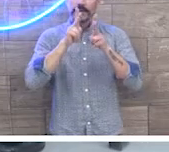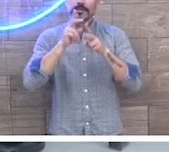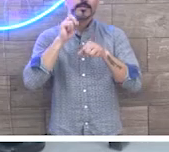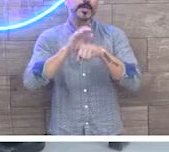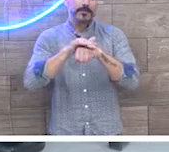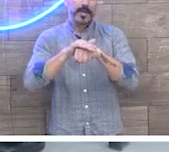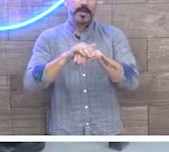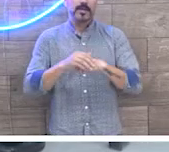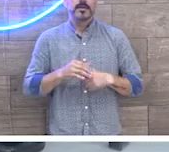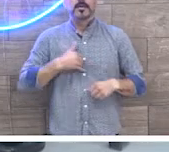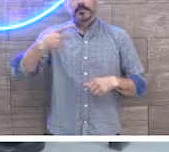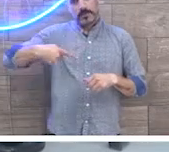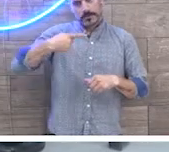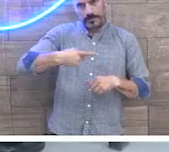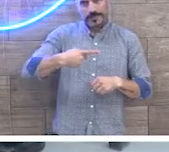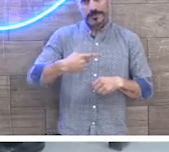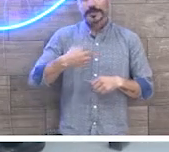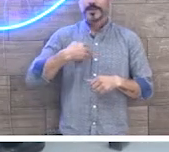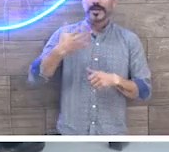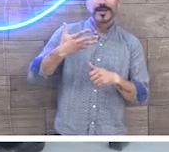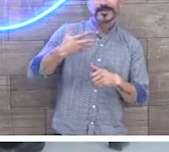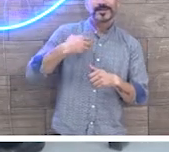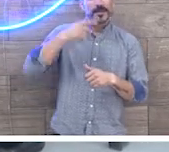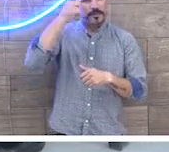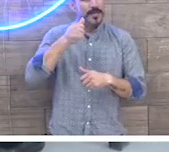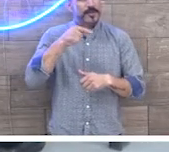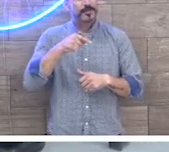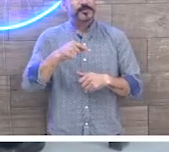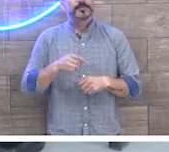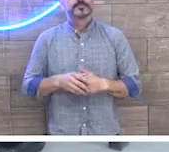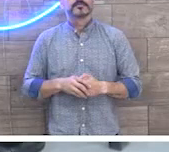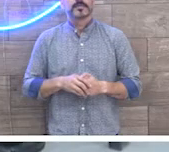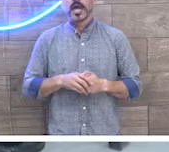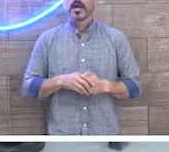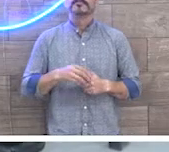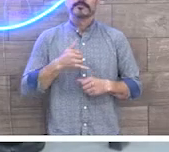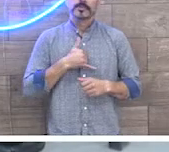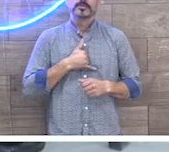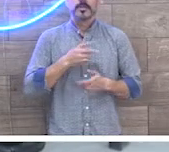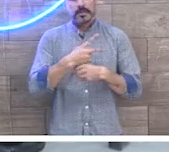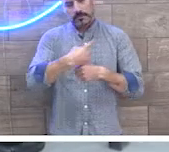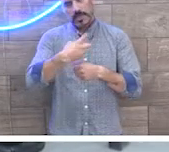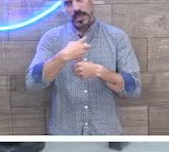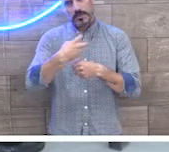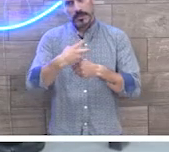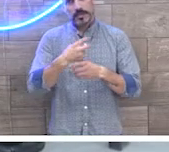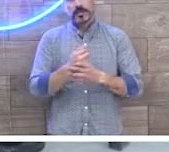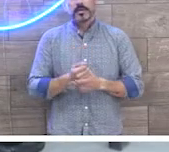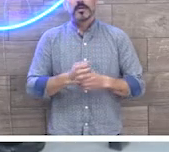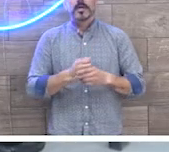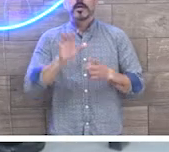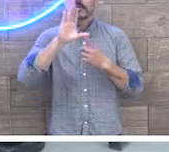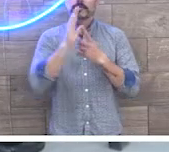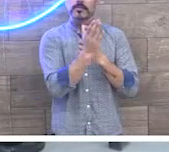me preguntó qué hacía yo ahora que me había jubilado, y le dije, ay, fíjate que me invitaron a la Comisión de Derechos Humanos para personas con discapacidad,